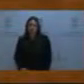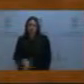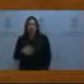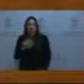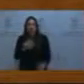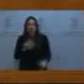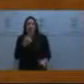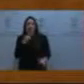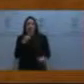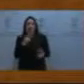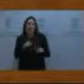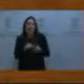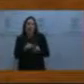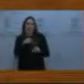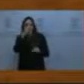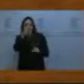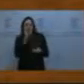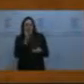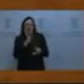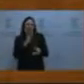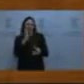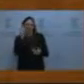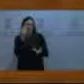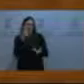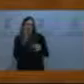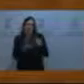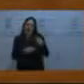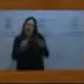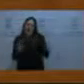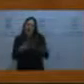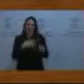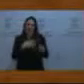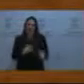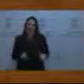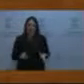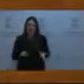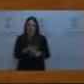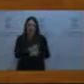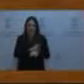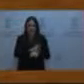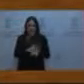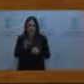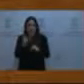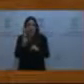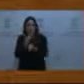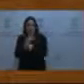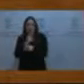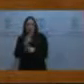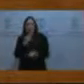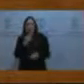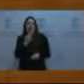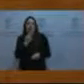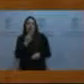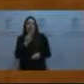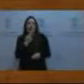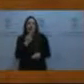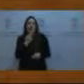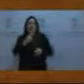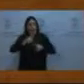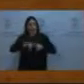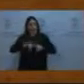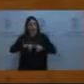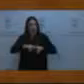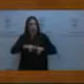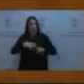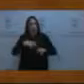de los padres. Creía que se podían hacer mejor las cosas desde la Administración regional. Me comentaba que desde el Principado estaría bien